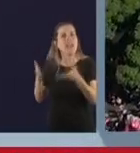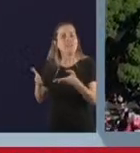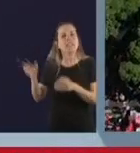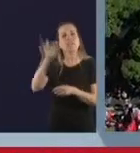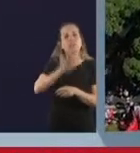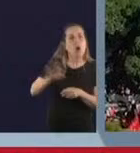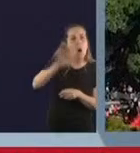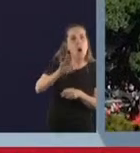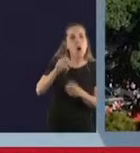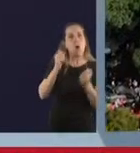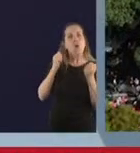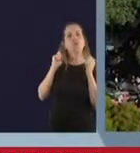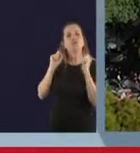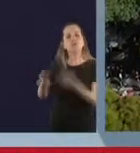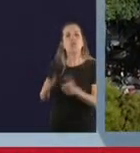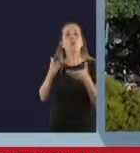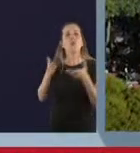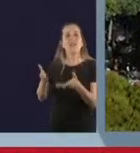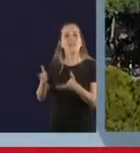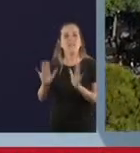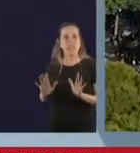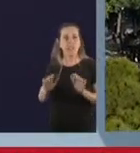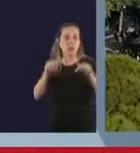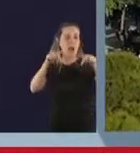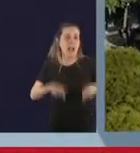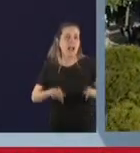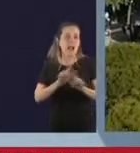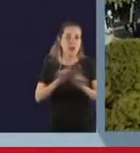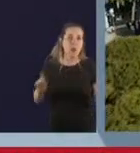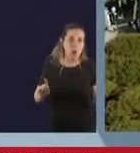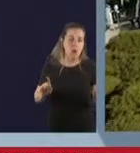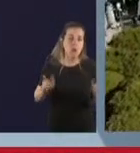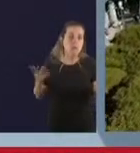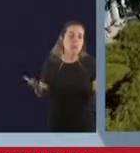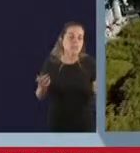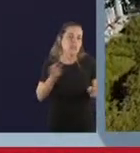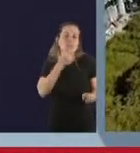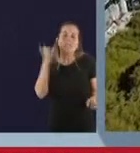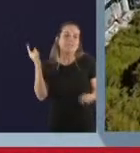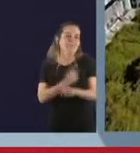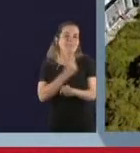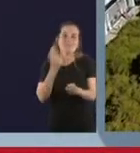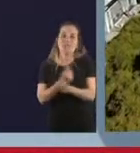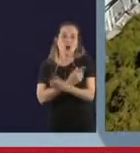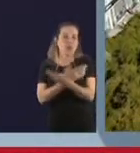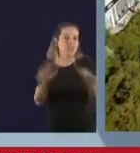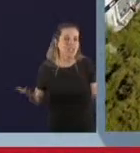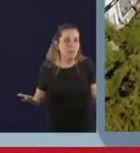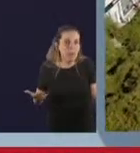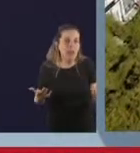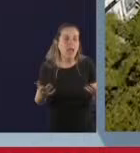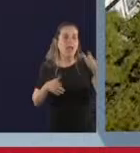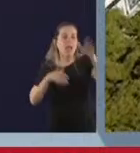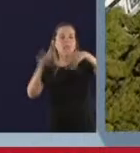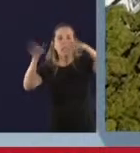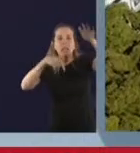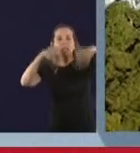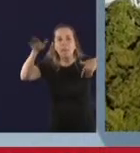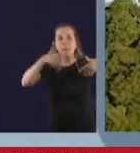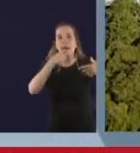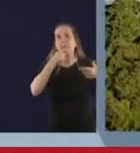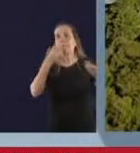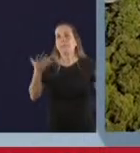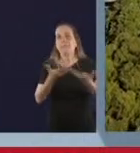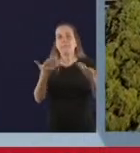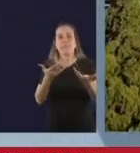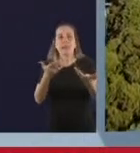En beneficio de ellos cosa que no ocurre imaginemos sino que sería imposible traer invitar